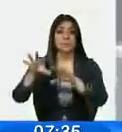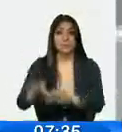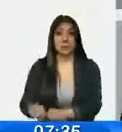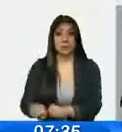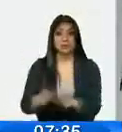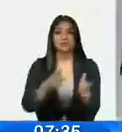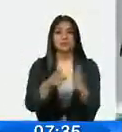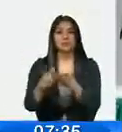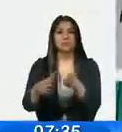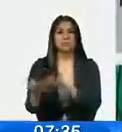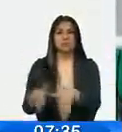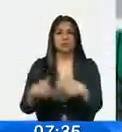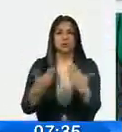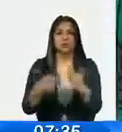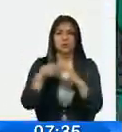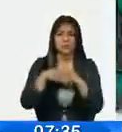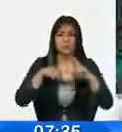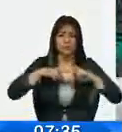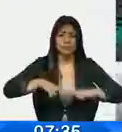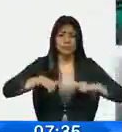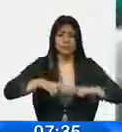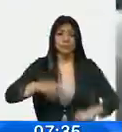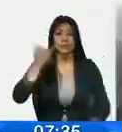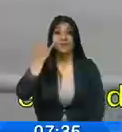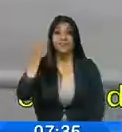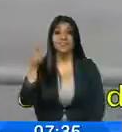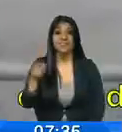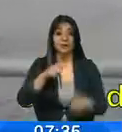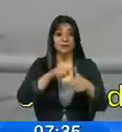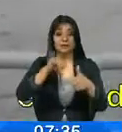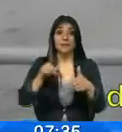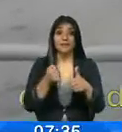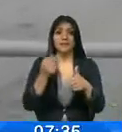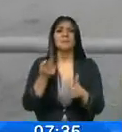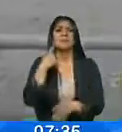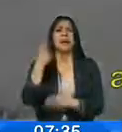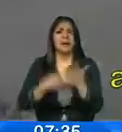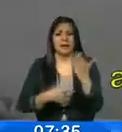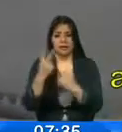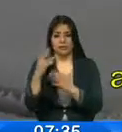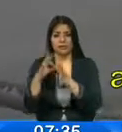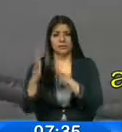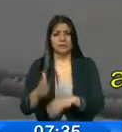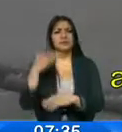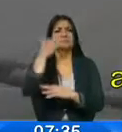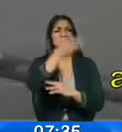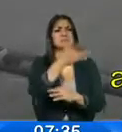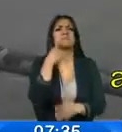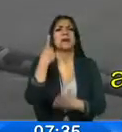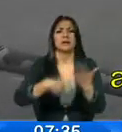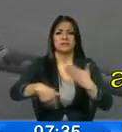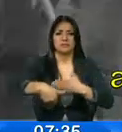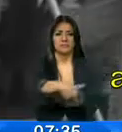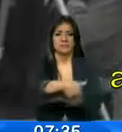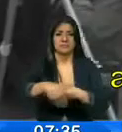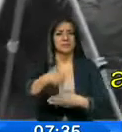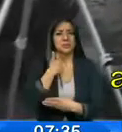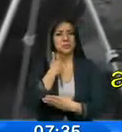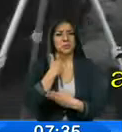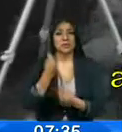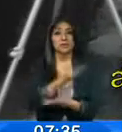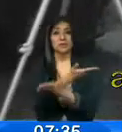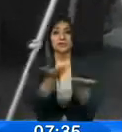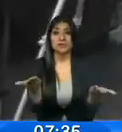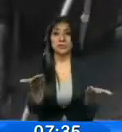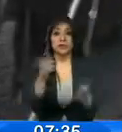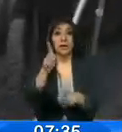a profundidad, dando una idea de lo que fue la cobertura por la cual Javier Ortega se embarcó junto a sus dos compañeros en la mortal encomienda de informar lo